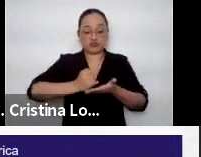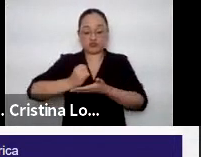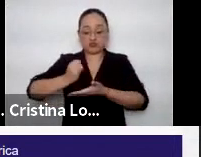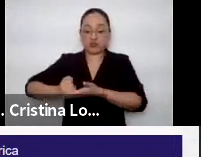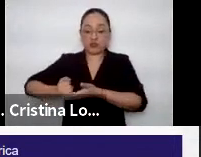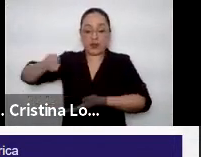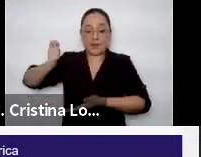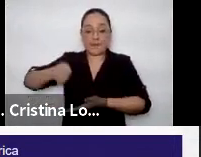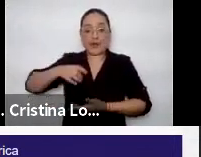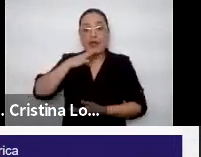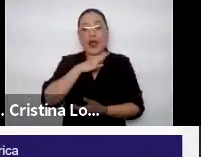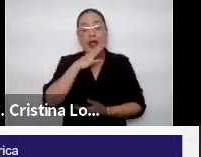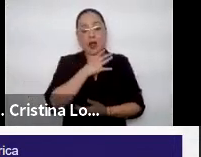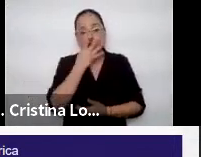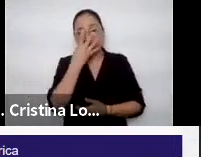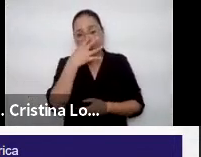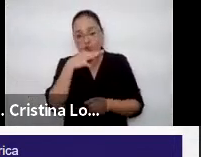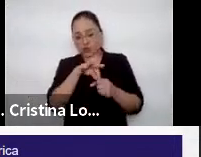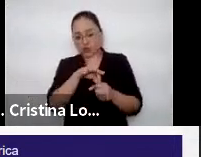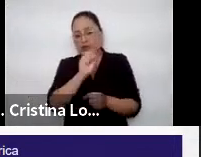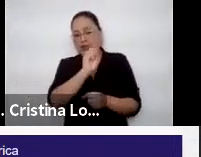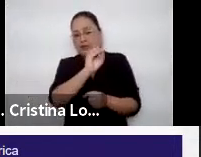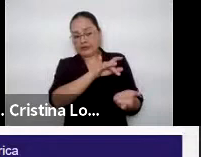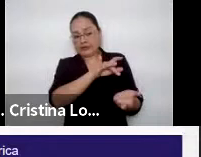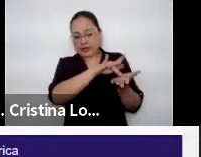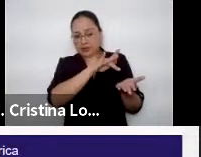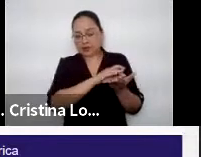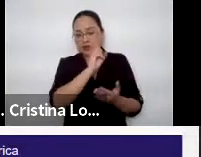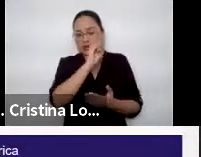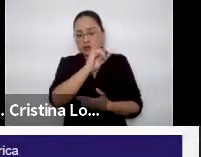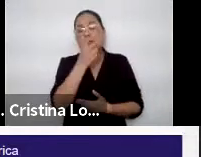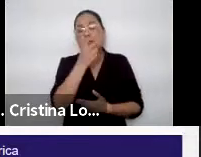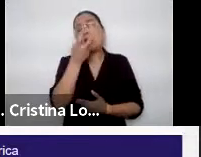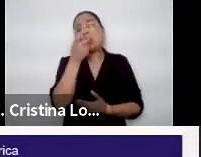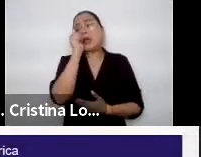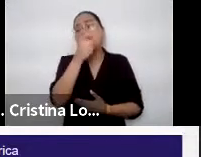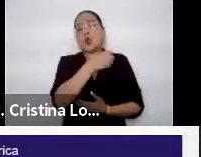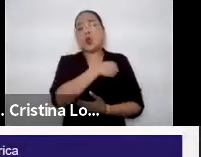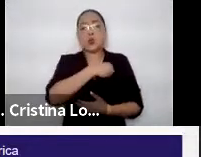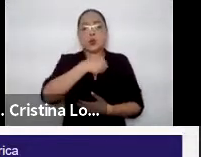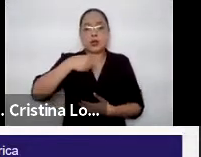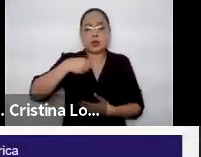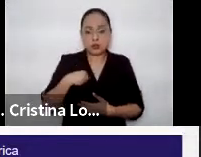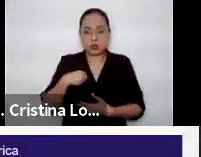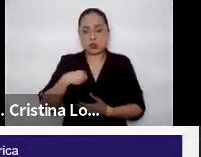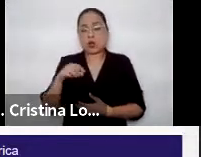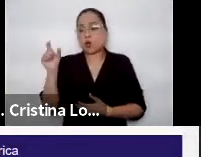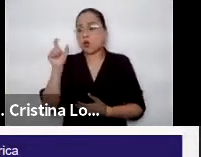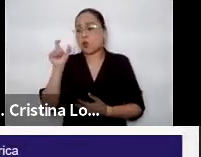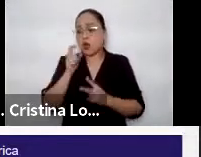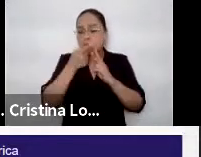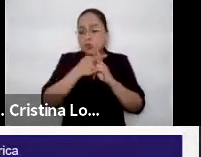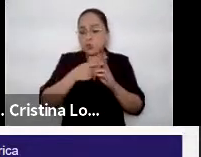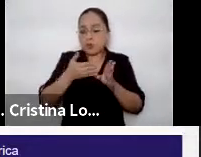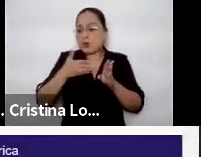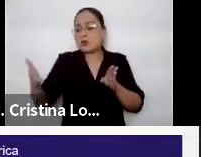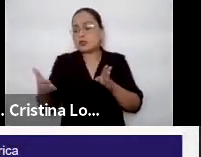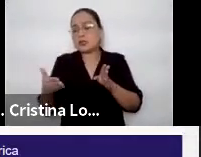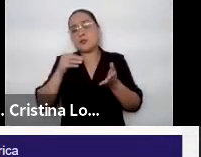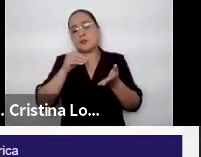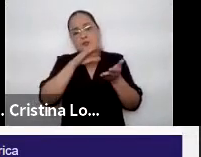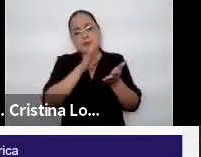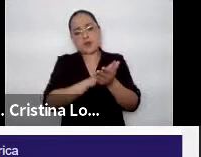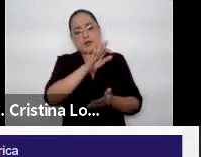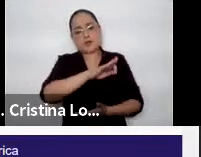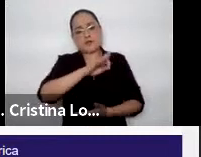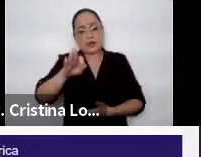4 votos por lo menos, ¿sí? Va a ser obligatoria y nos va a indicar cuándo será obligatoria. En este